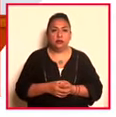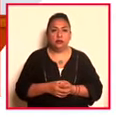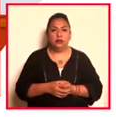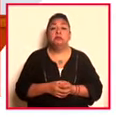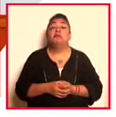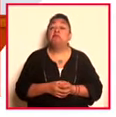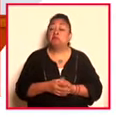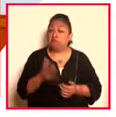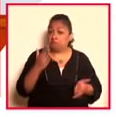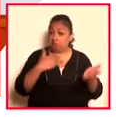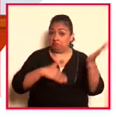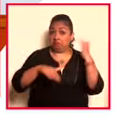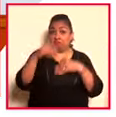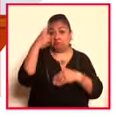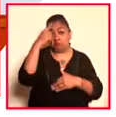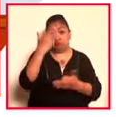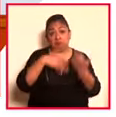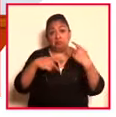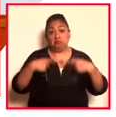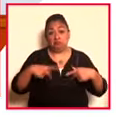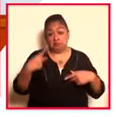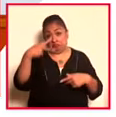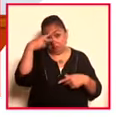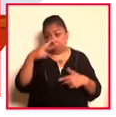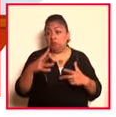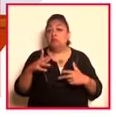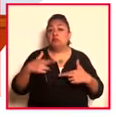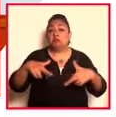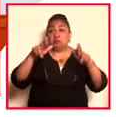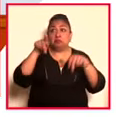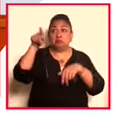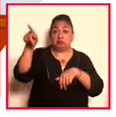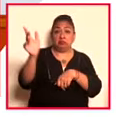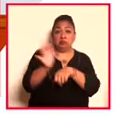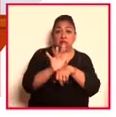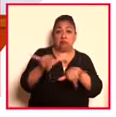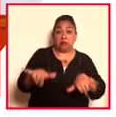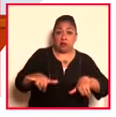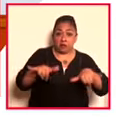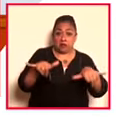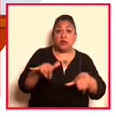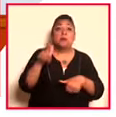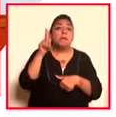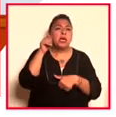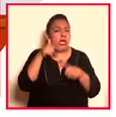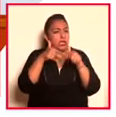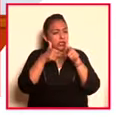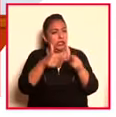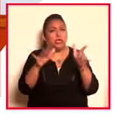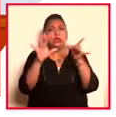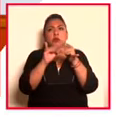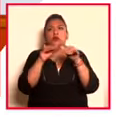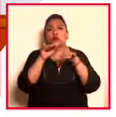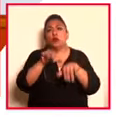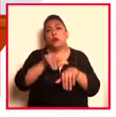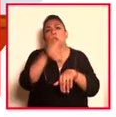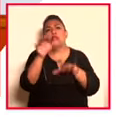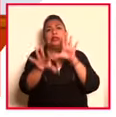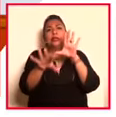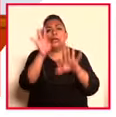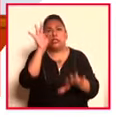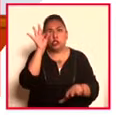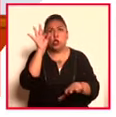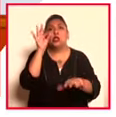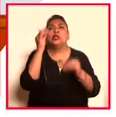Puntualidad. Mucho éxito para todos los mexicanos que nos representan allá en el Festival de Cine de Venecia, y por supuesto mañana seguiremos platicando de otras selecciones también